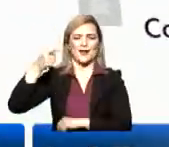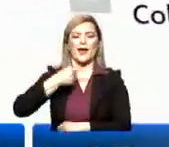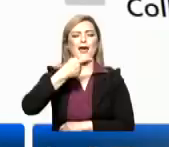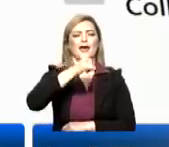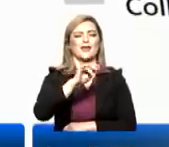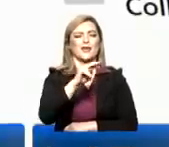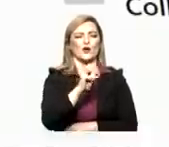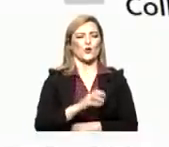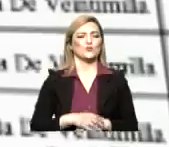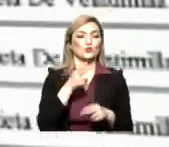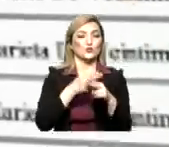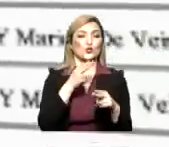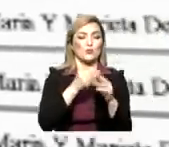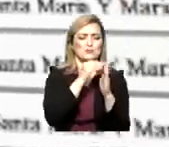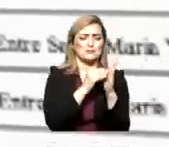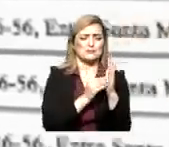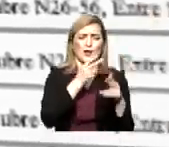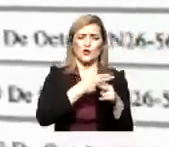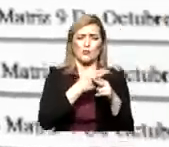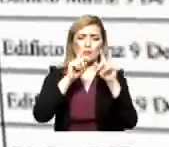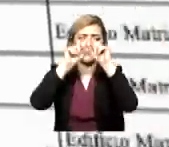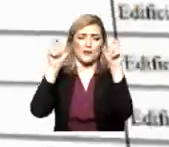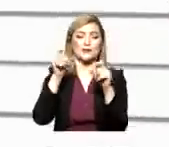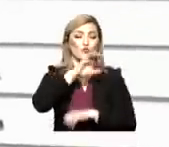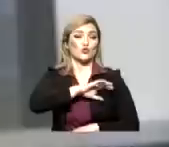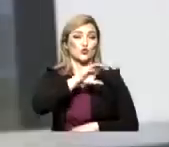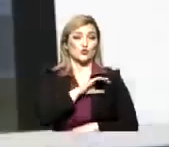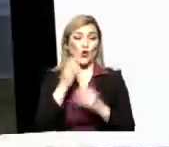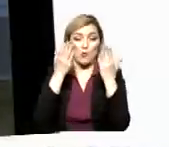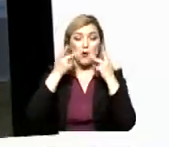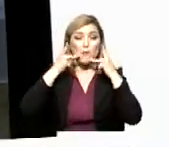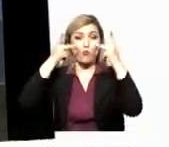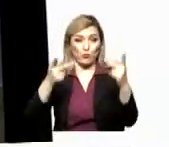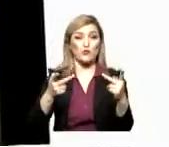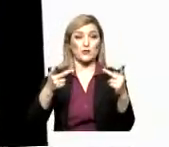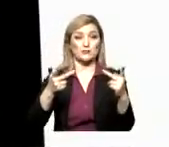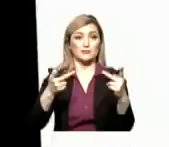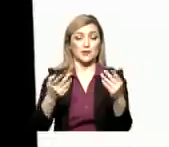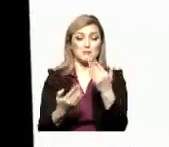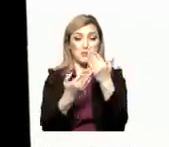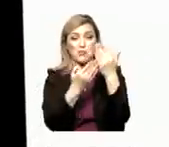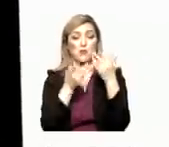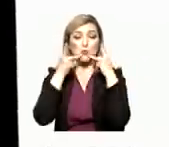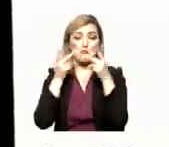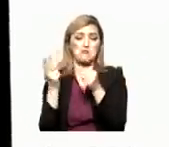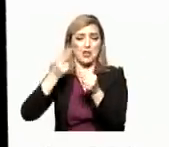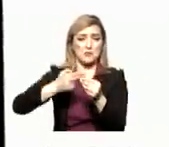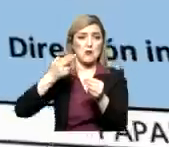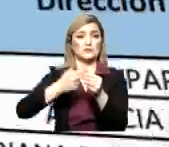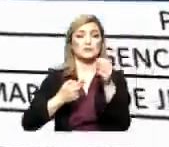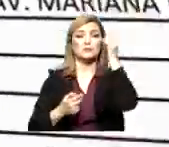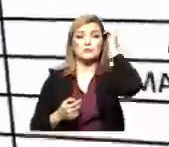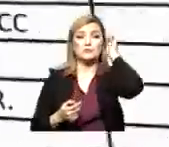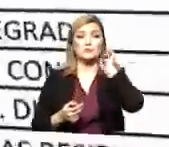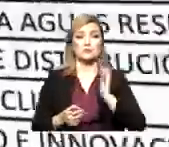de Andrea aparece hasta hoy en la nómina de la empresa municipal de obras públicas y ha participado en algunos actos públicos de la empresa.